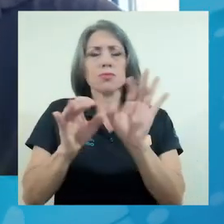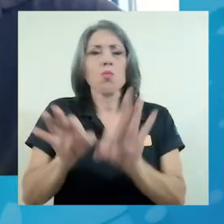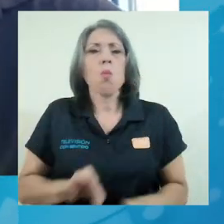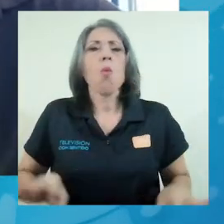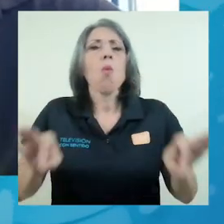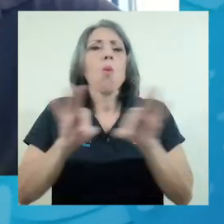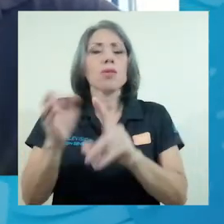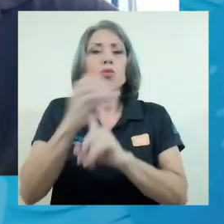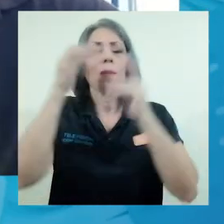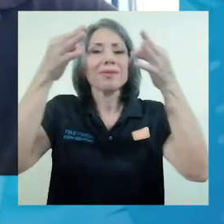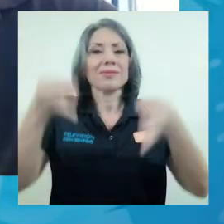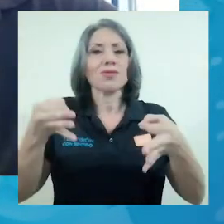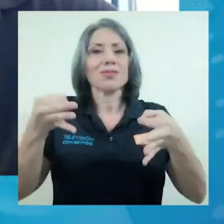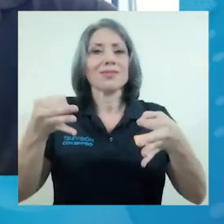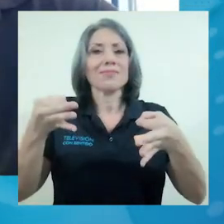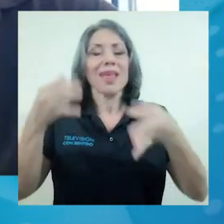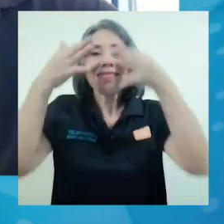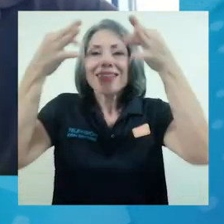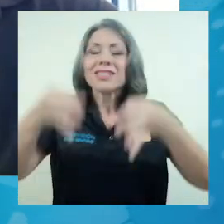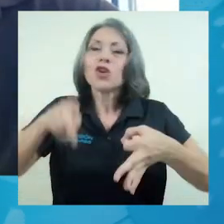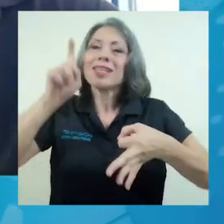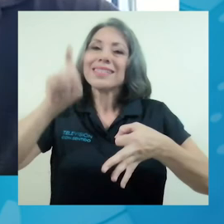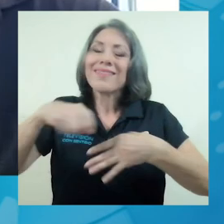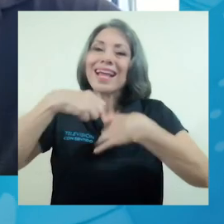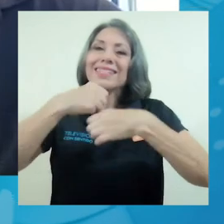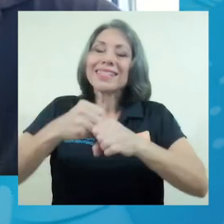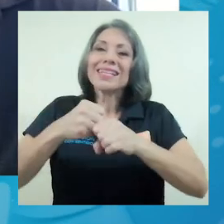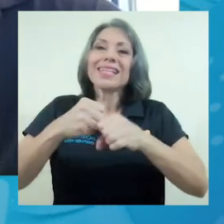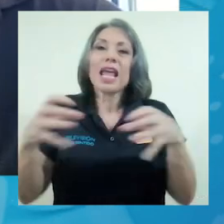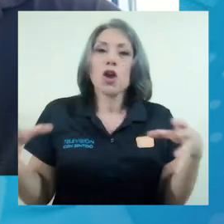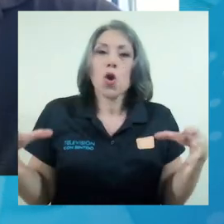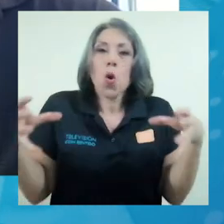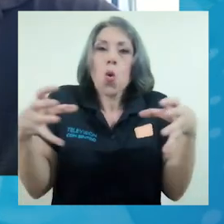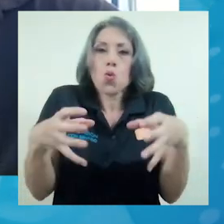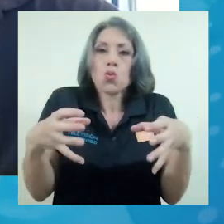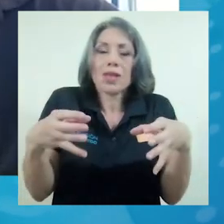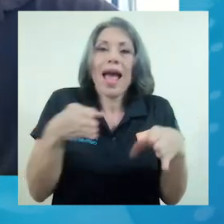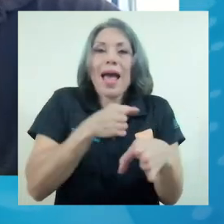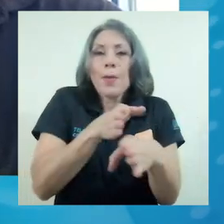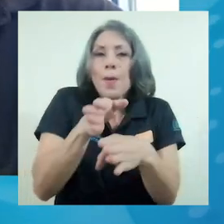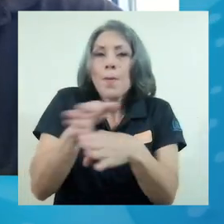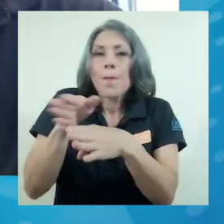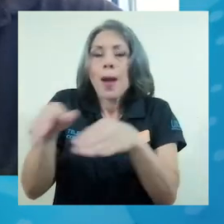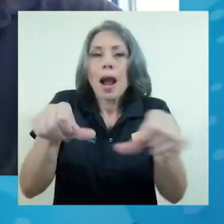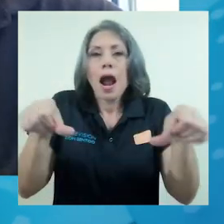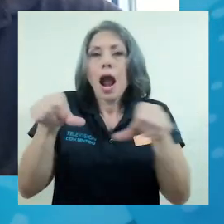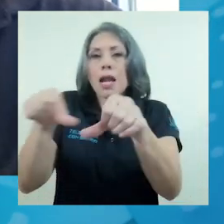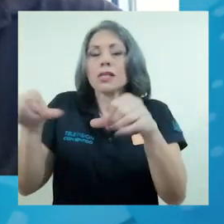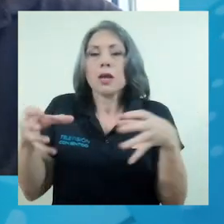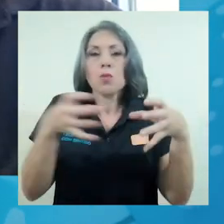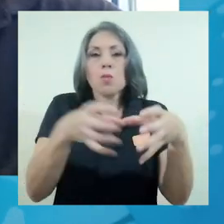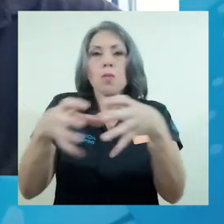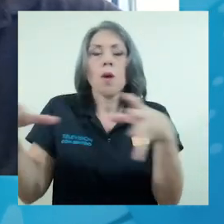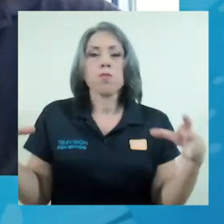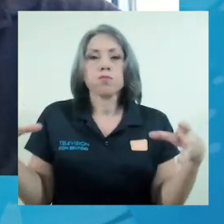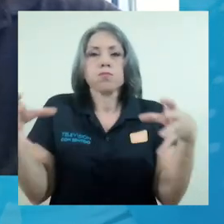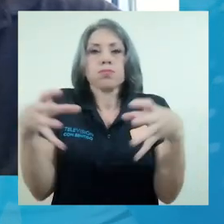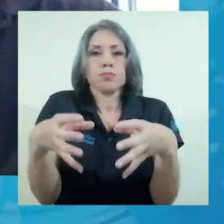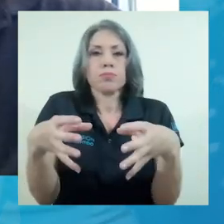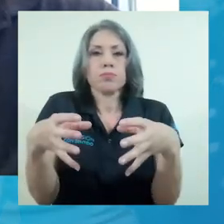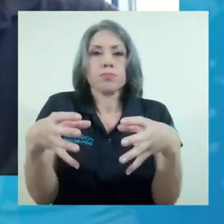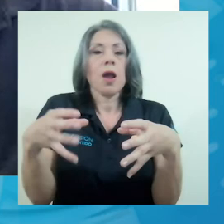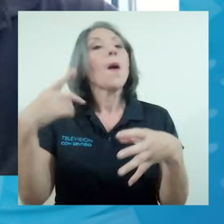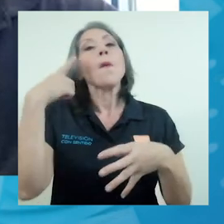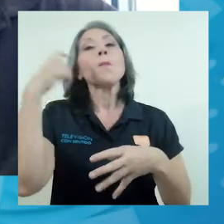conjunta múltiple varias porque acciones individuales no van a ayudar en nada en este